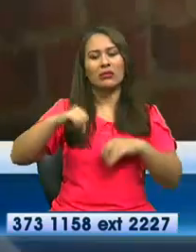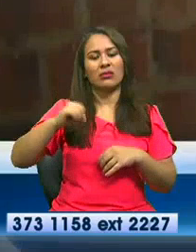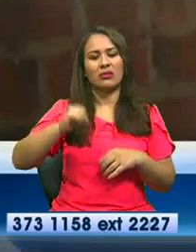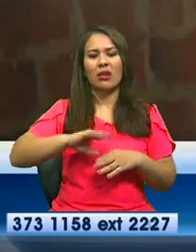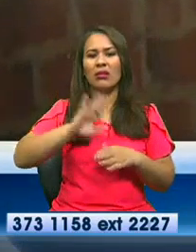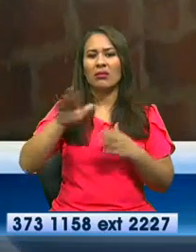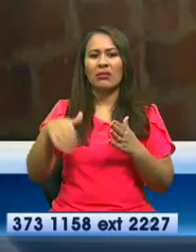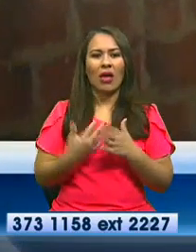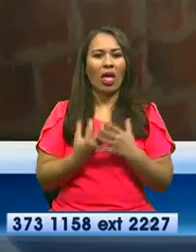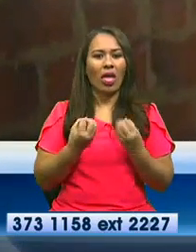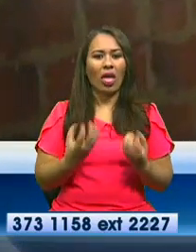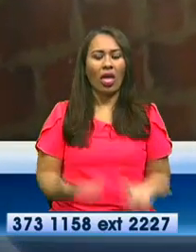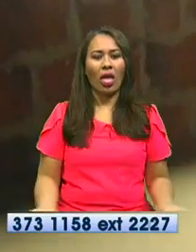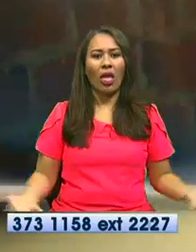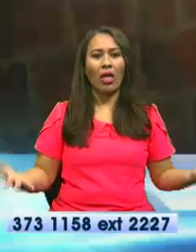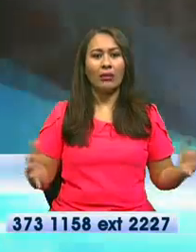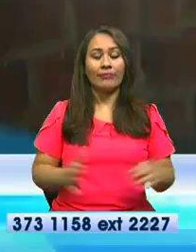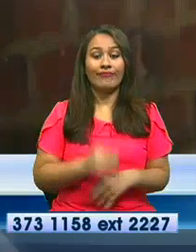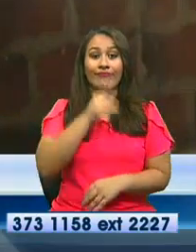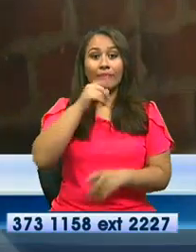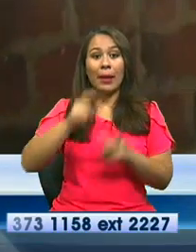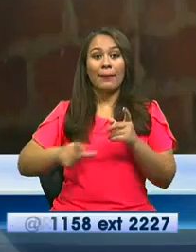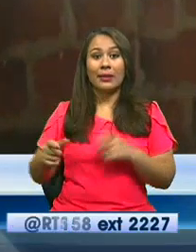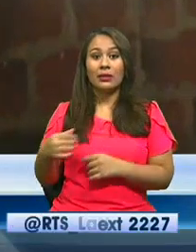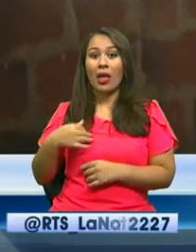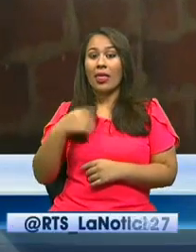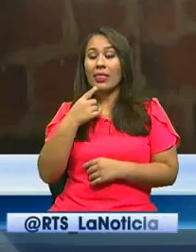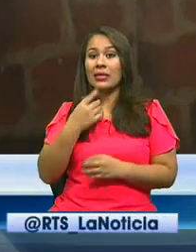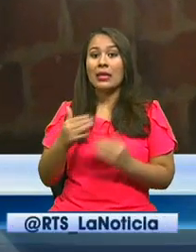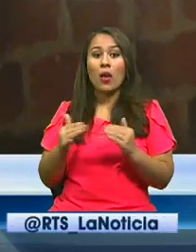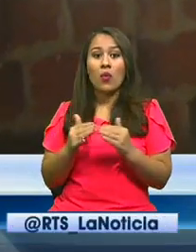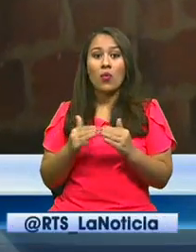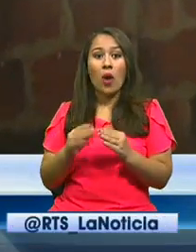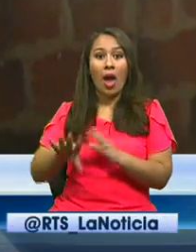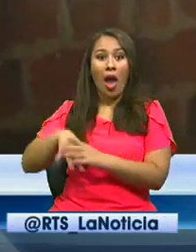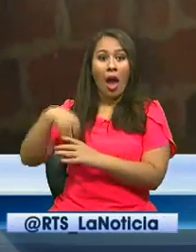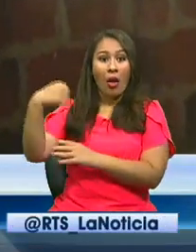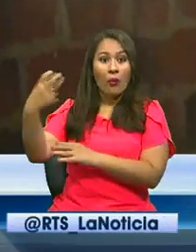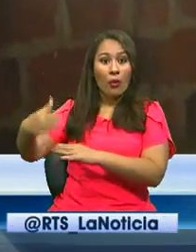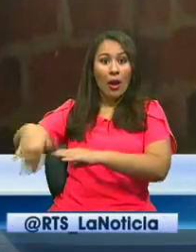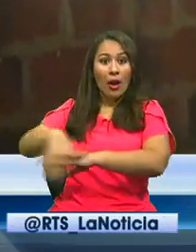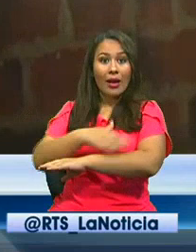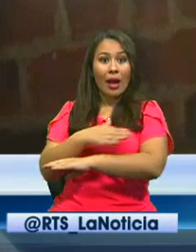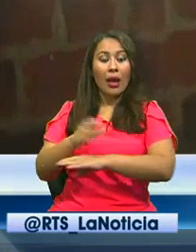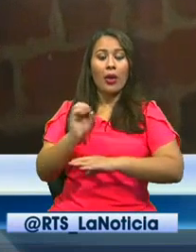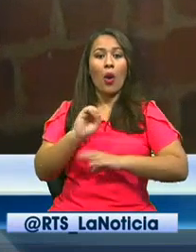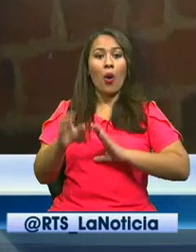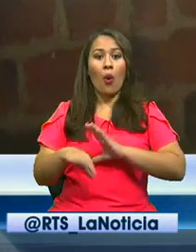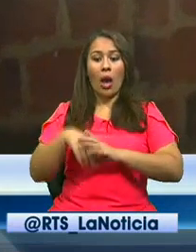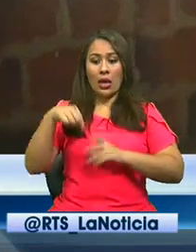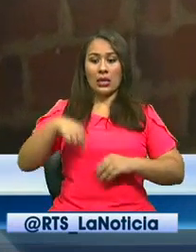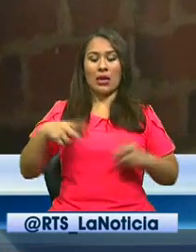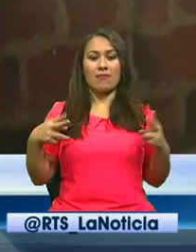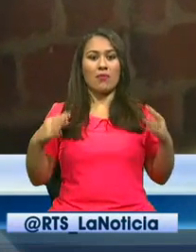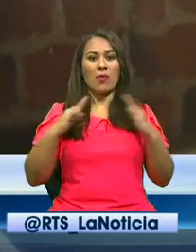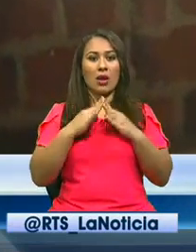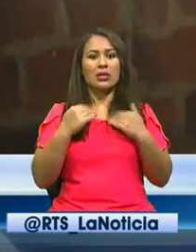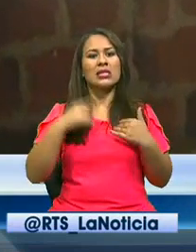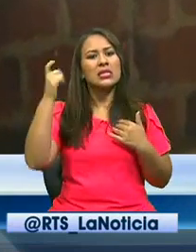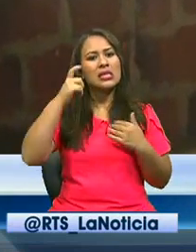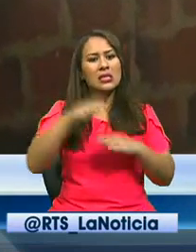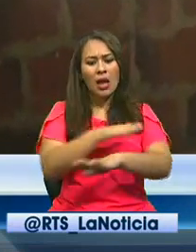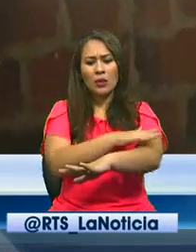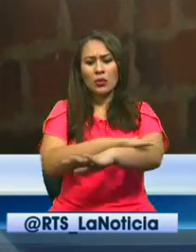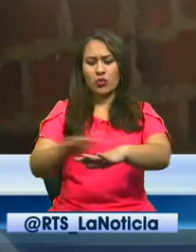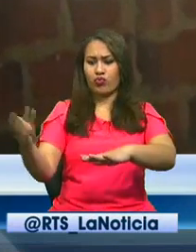Todo. Para algunos habitantes de la comuna Daular, la realidad es igual, tanto afuera en la calle como dentro de sus viviendas. Solicitan el relleno de